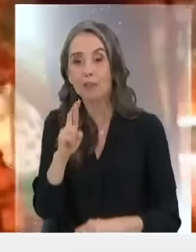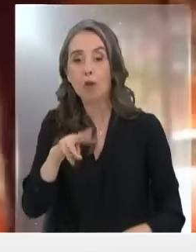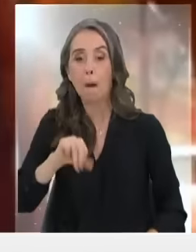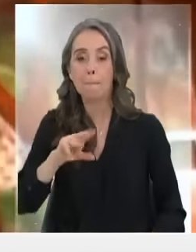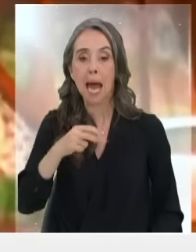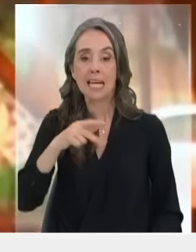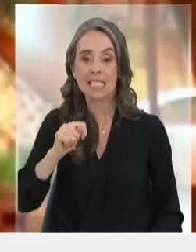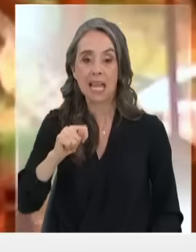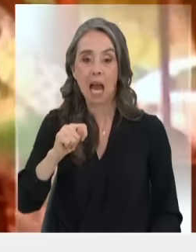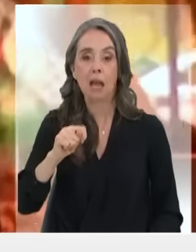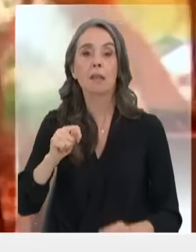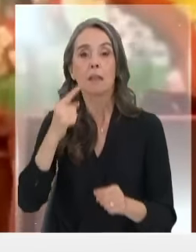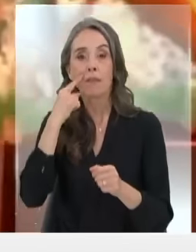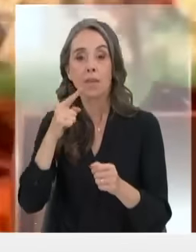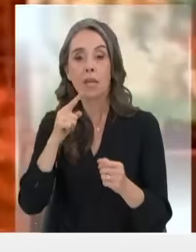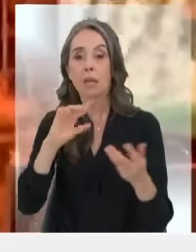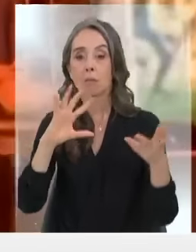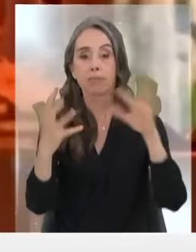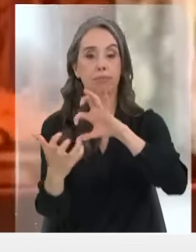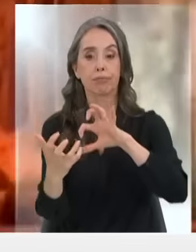infraestructura apareció destruida.